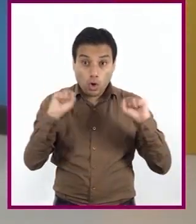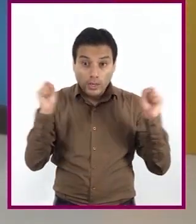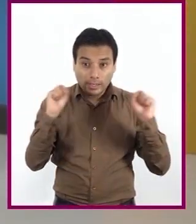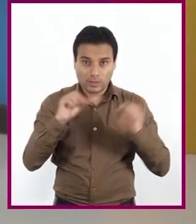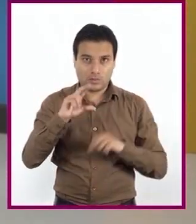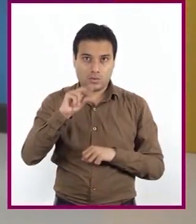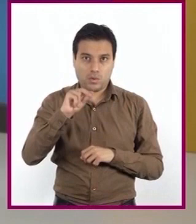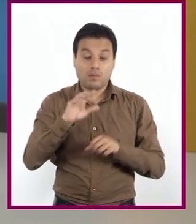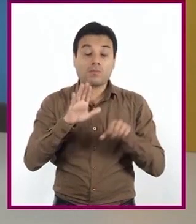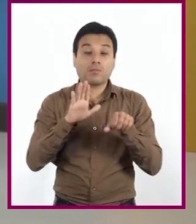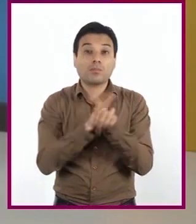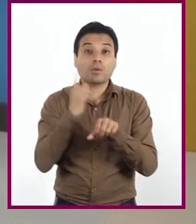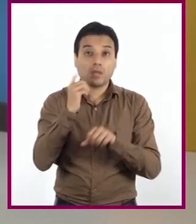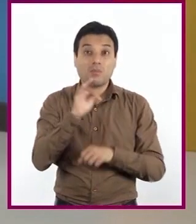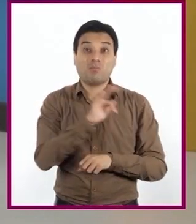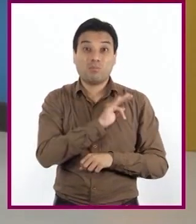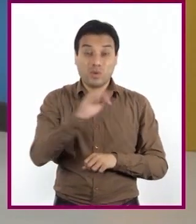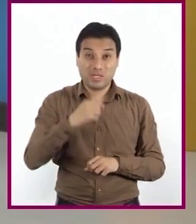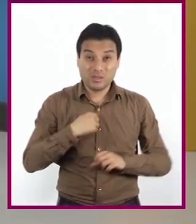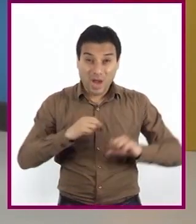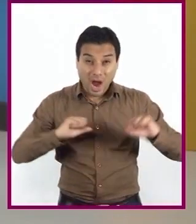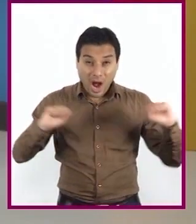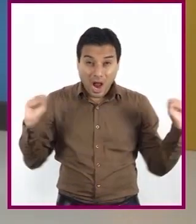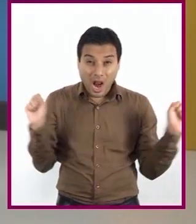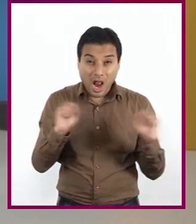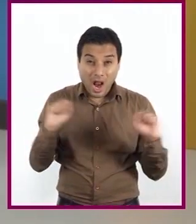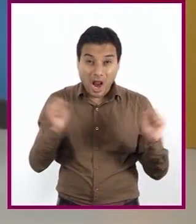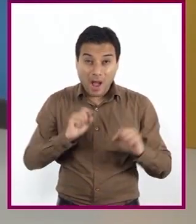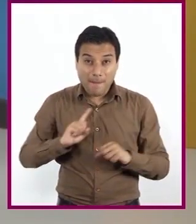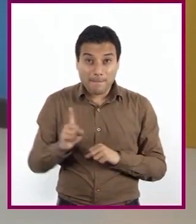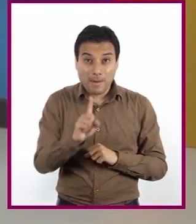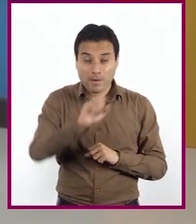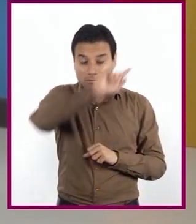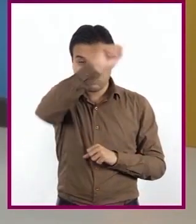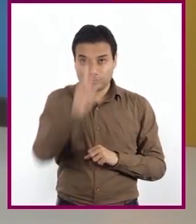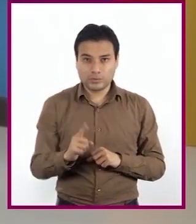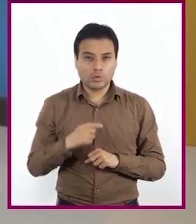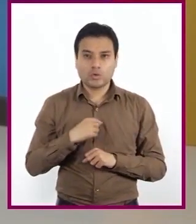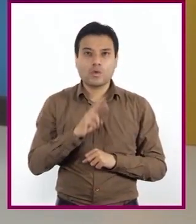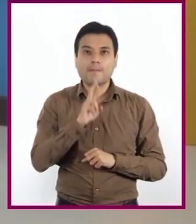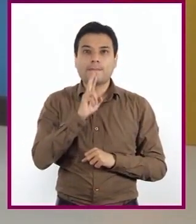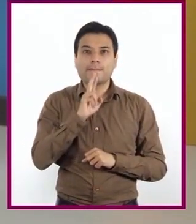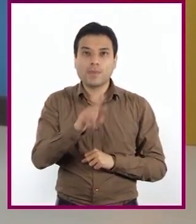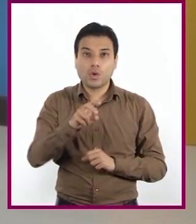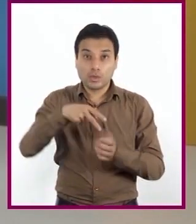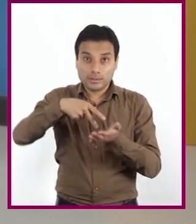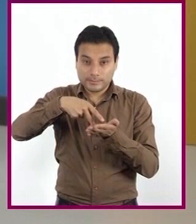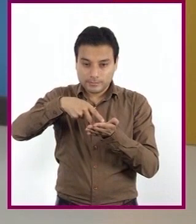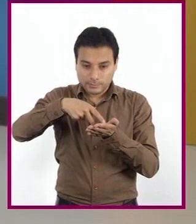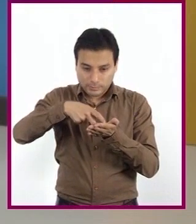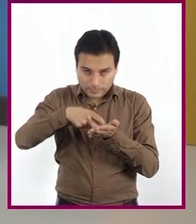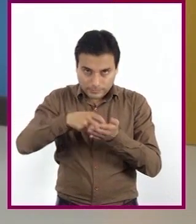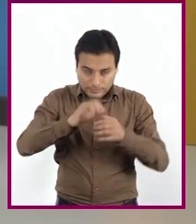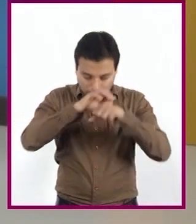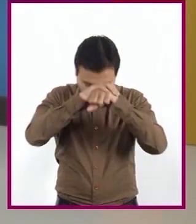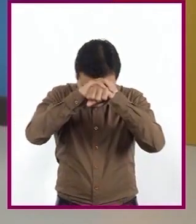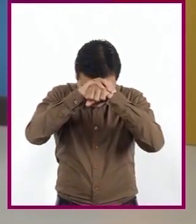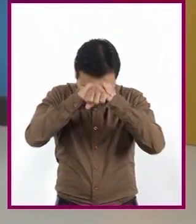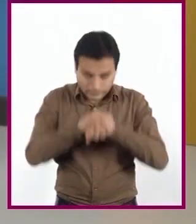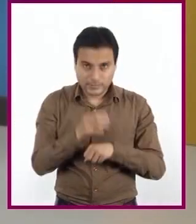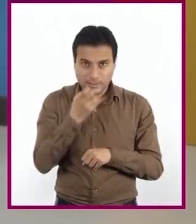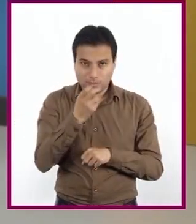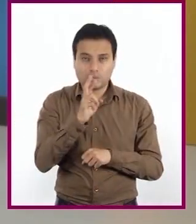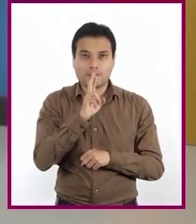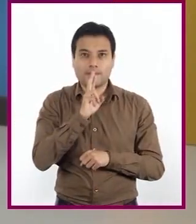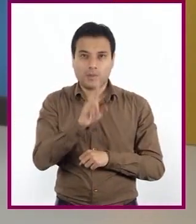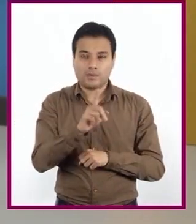rayo mientras corremos, sino que debemos ponernos en cuclillas con nuestras manos y pies en el suelo. Así evitamos que nos caiga